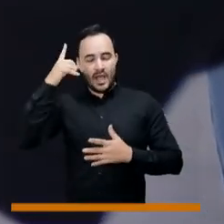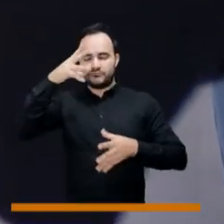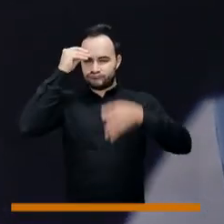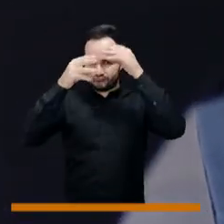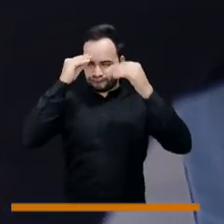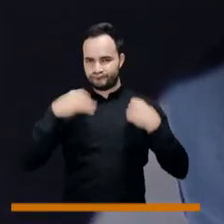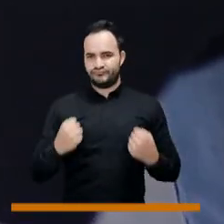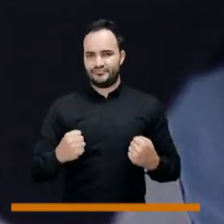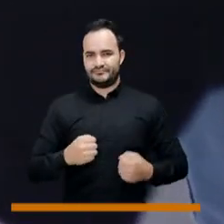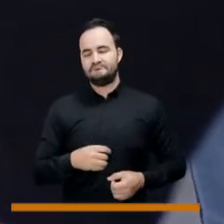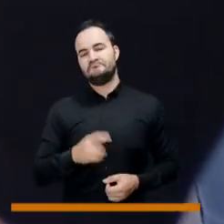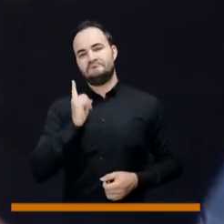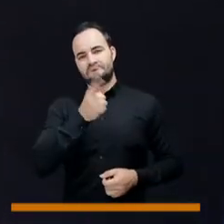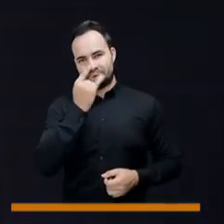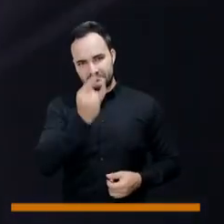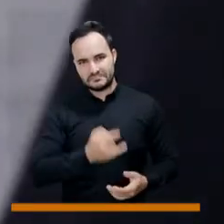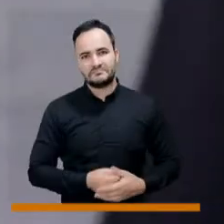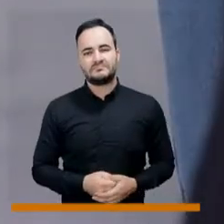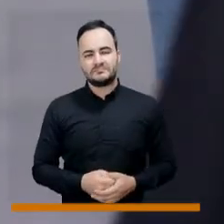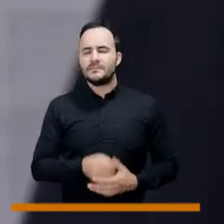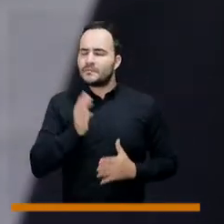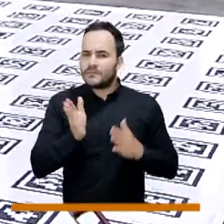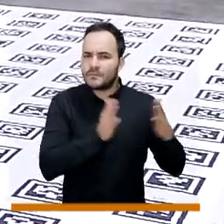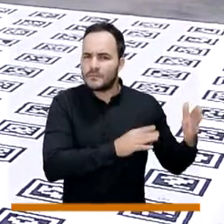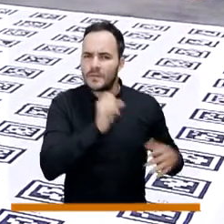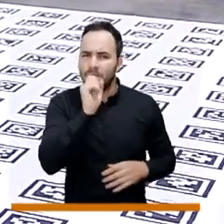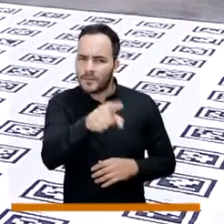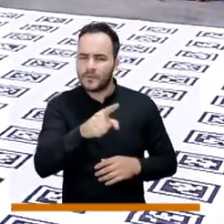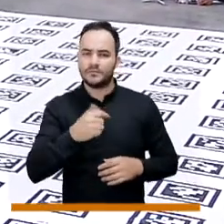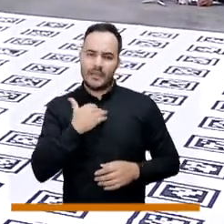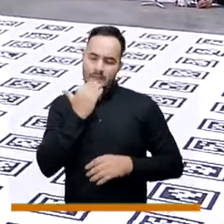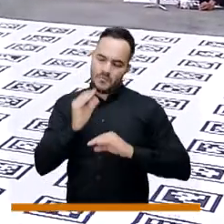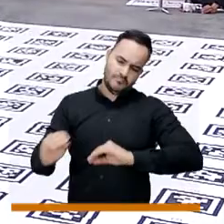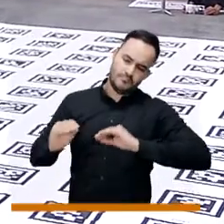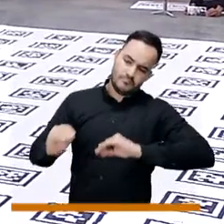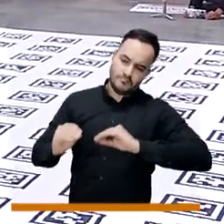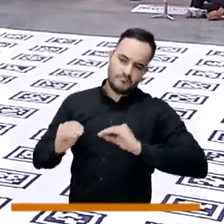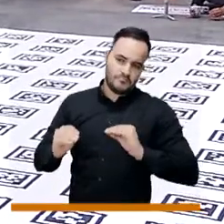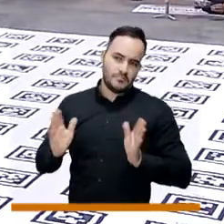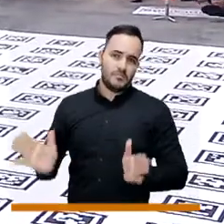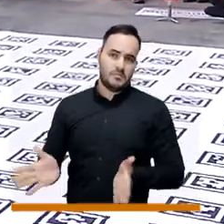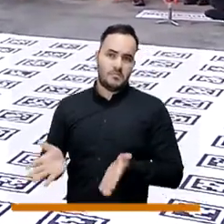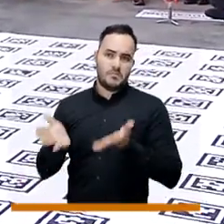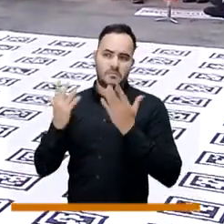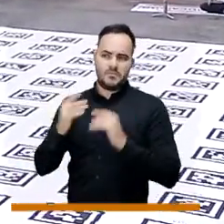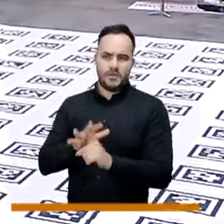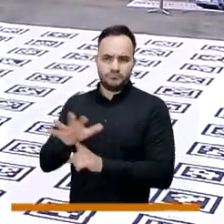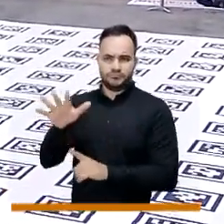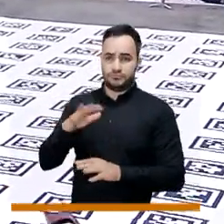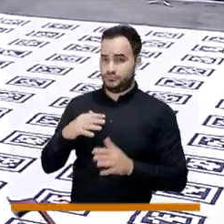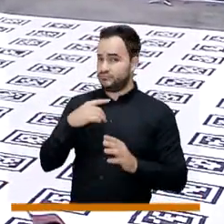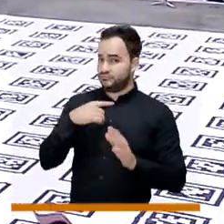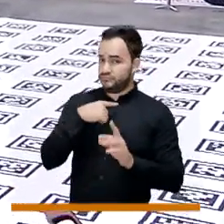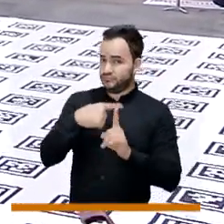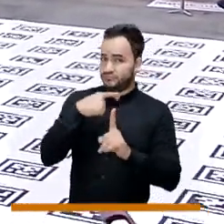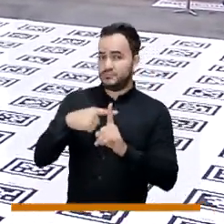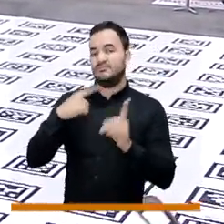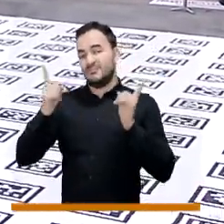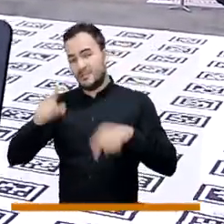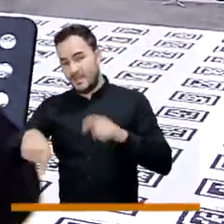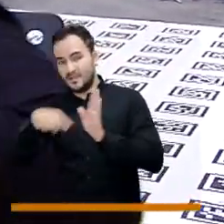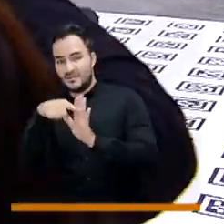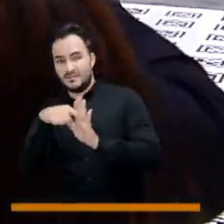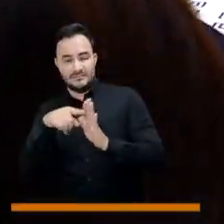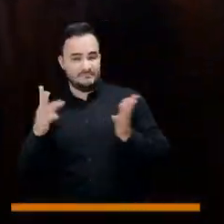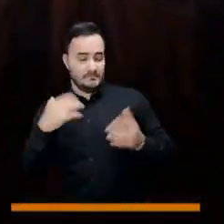si la forma en la que se trata a una persona puede llegar a ser transformadora en sentido positivo como negativo. Lo estamos